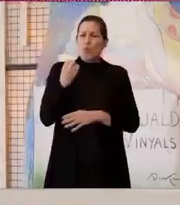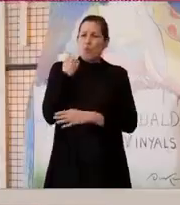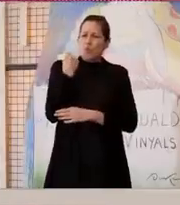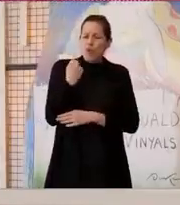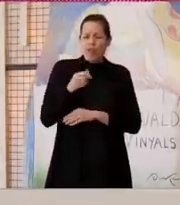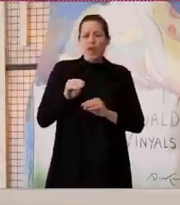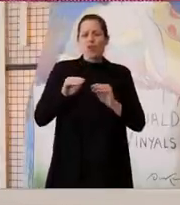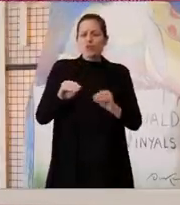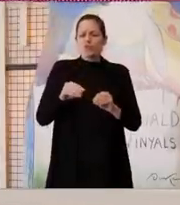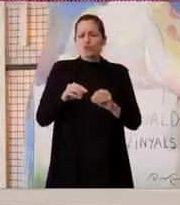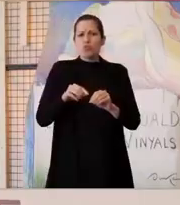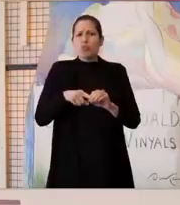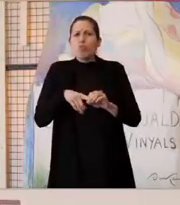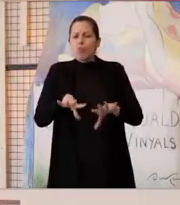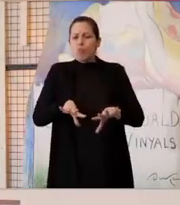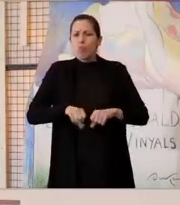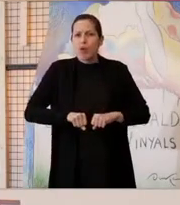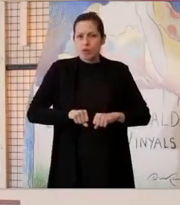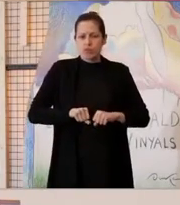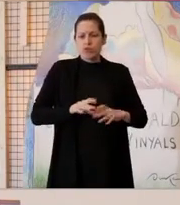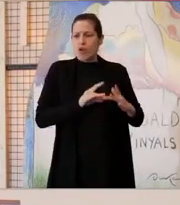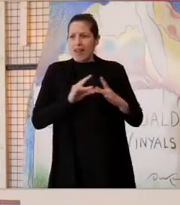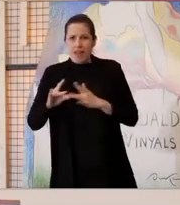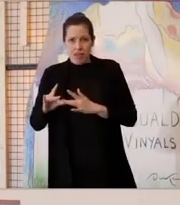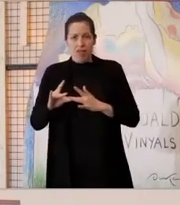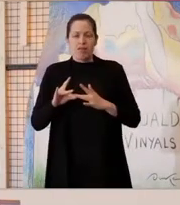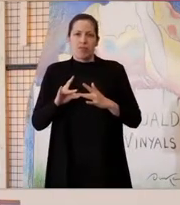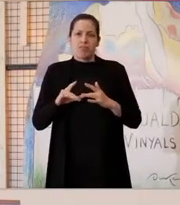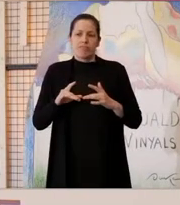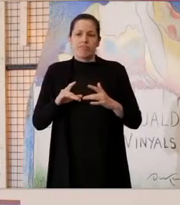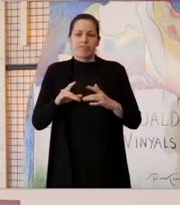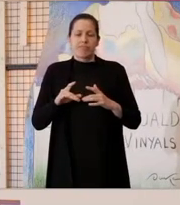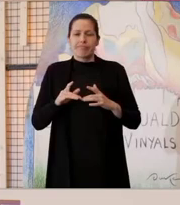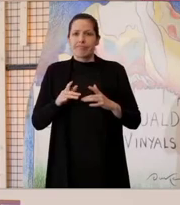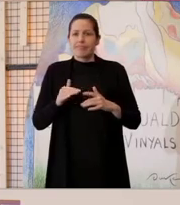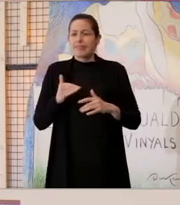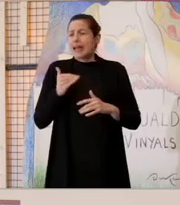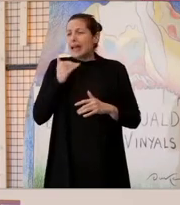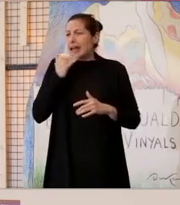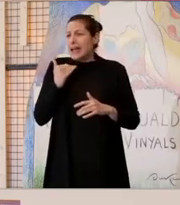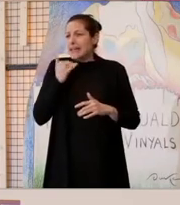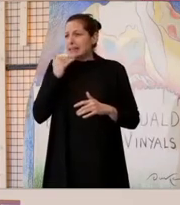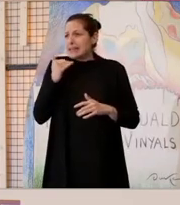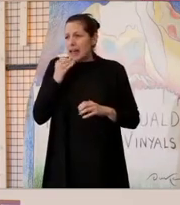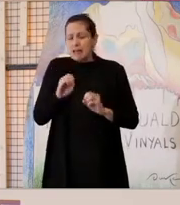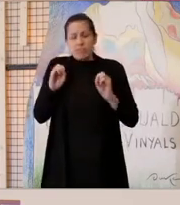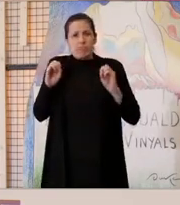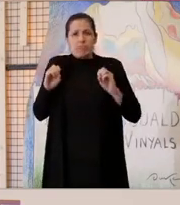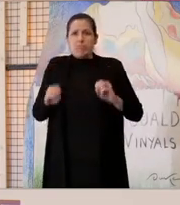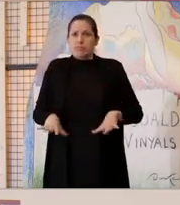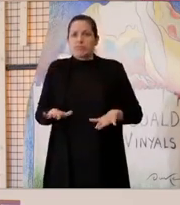posición su liderazgo siempre está a punto de salir como muy bien dices porque rápidamente